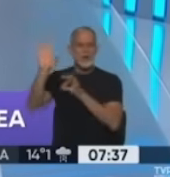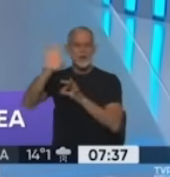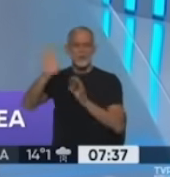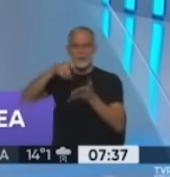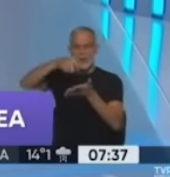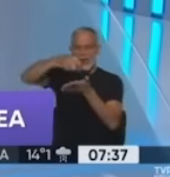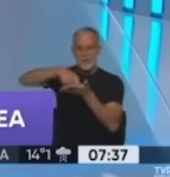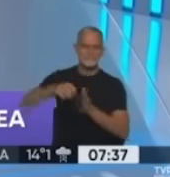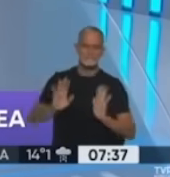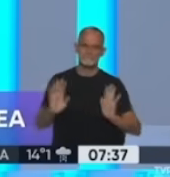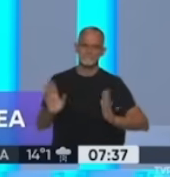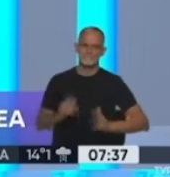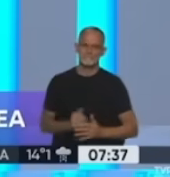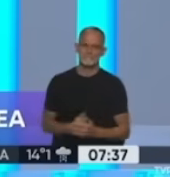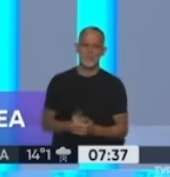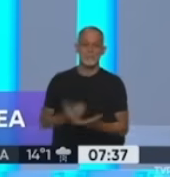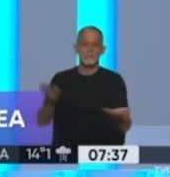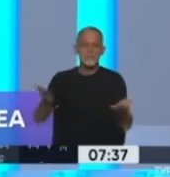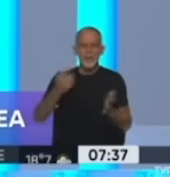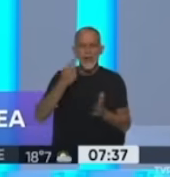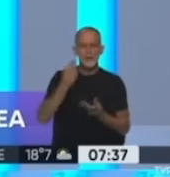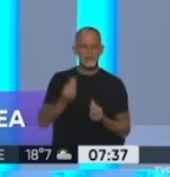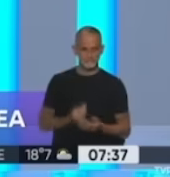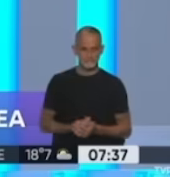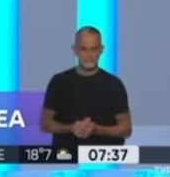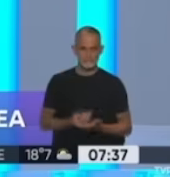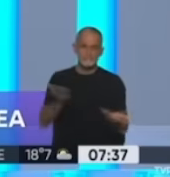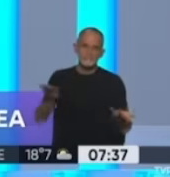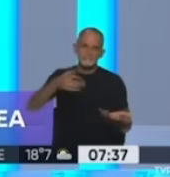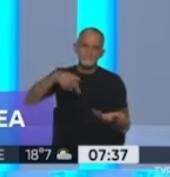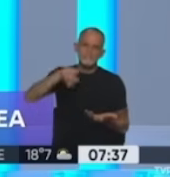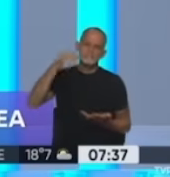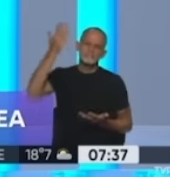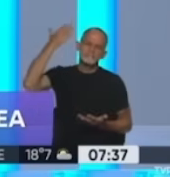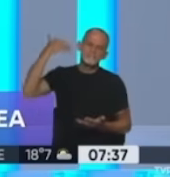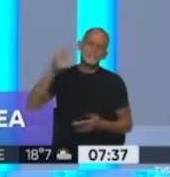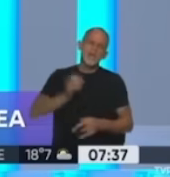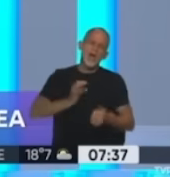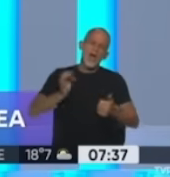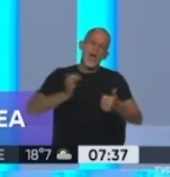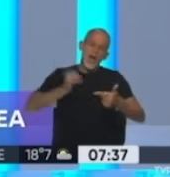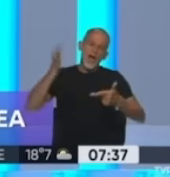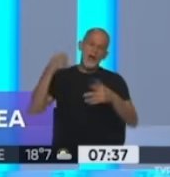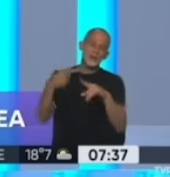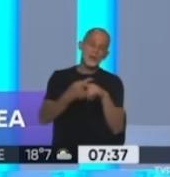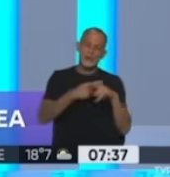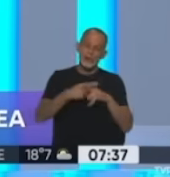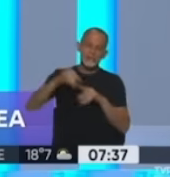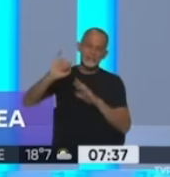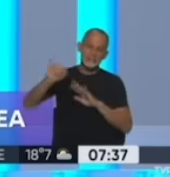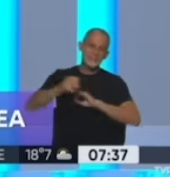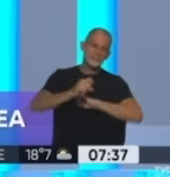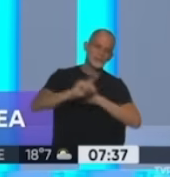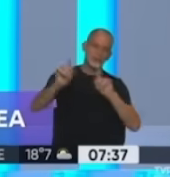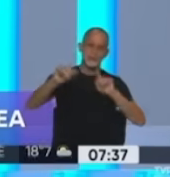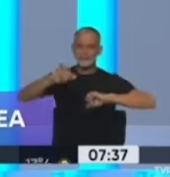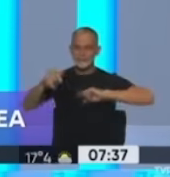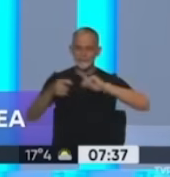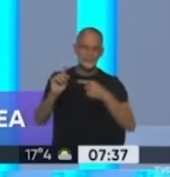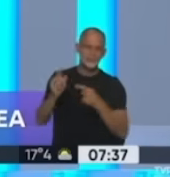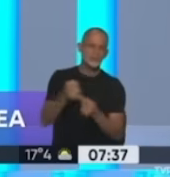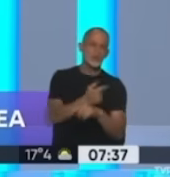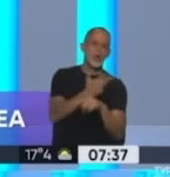¿y entonces? Bueno, vamos a ver qué pasa. Recordemos que hace muchos años se está discutiendo este acuerdo entre